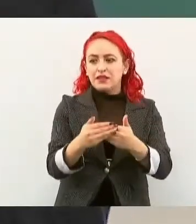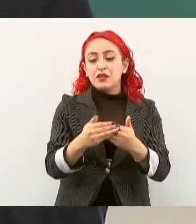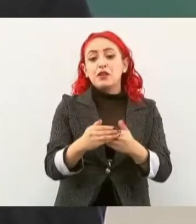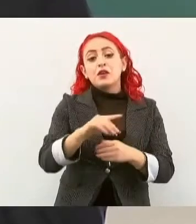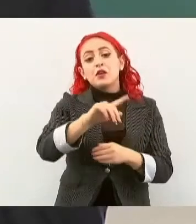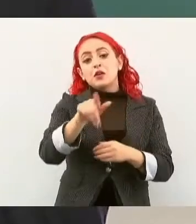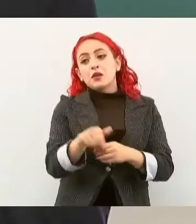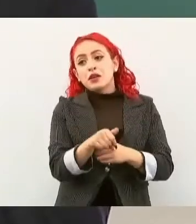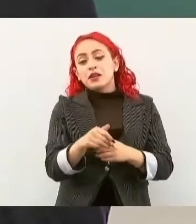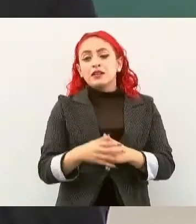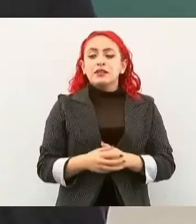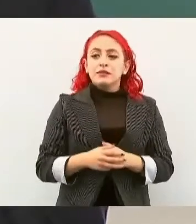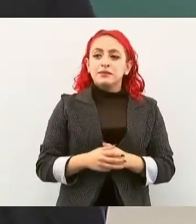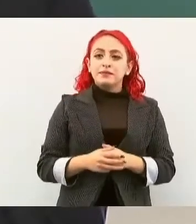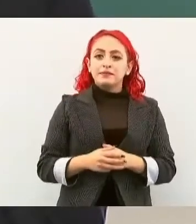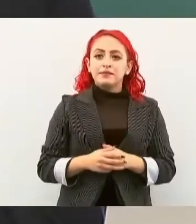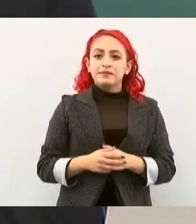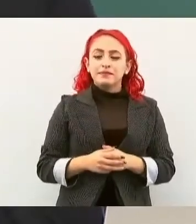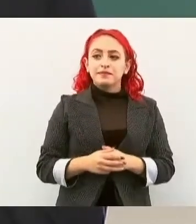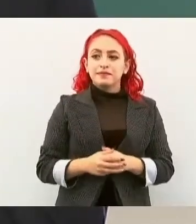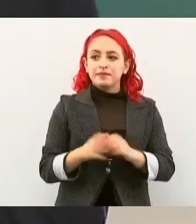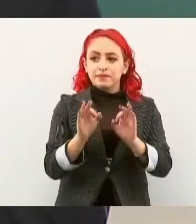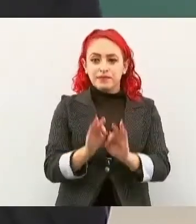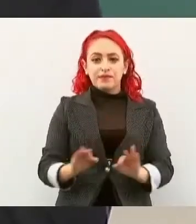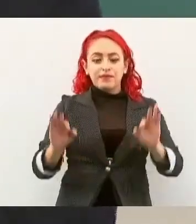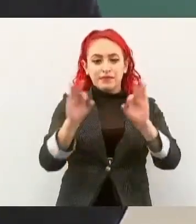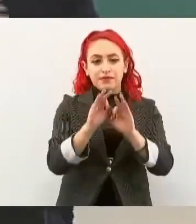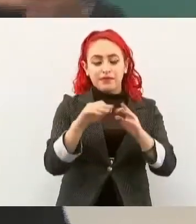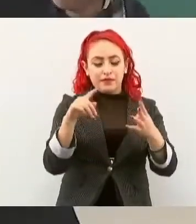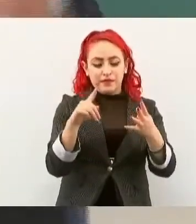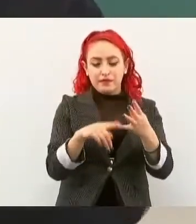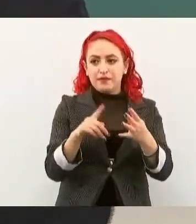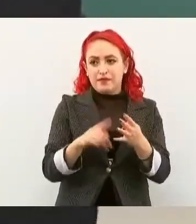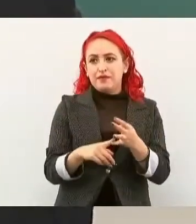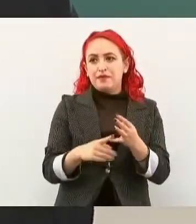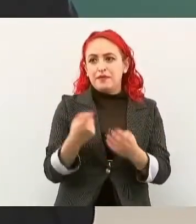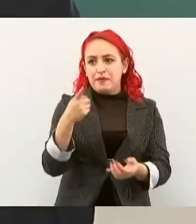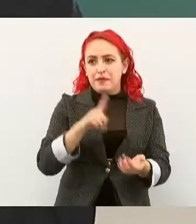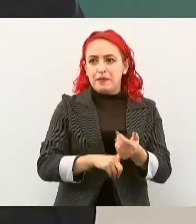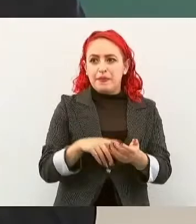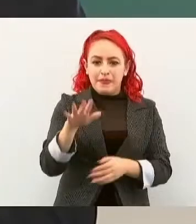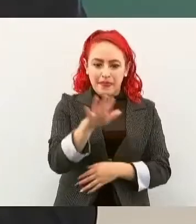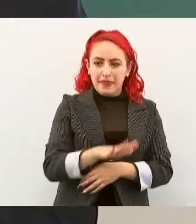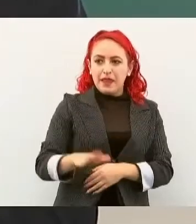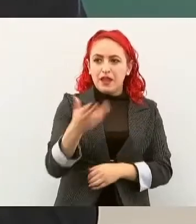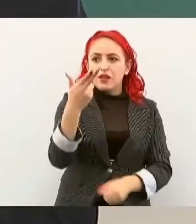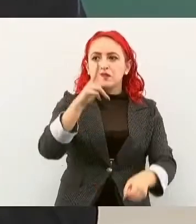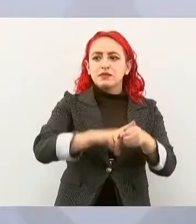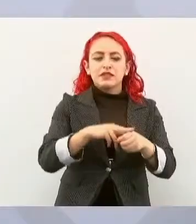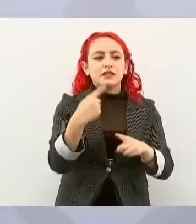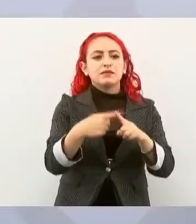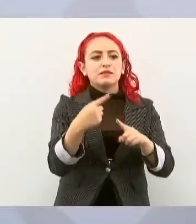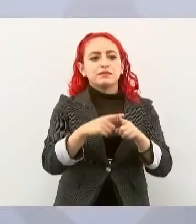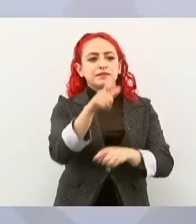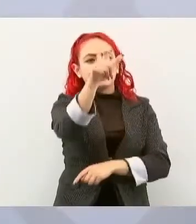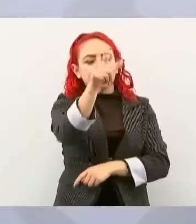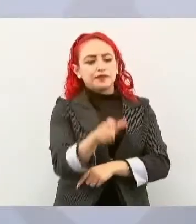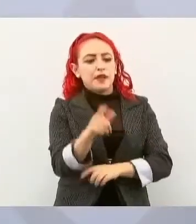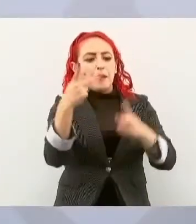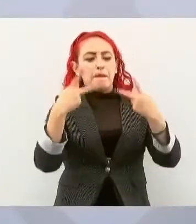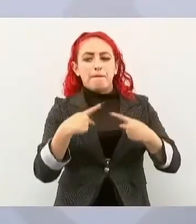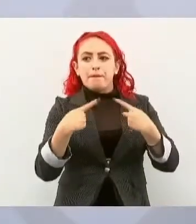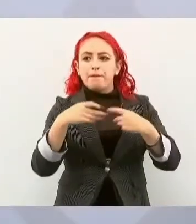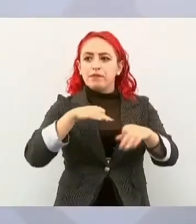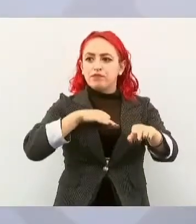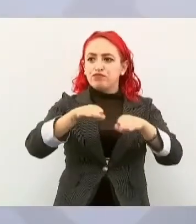luego, lo fundamental, lo que es el alma de un hospital, su